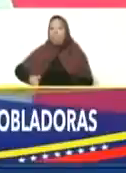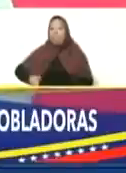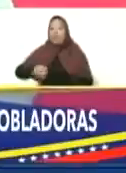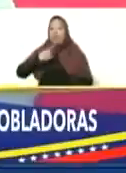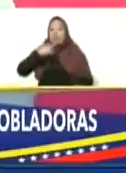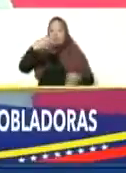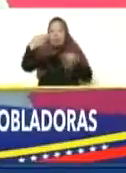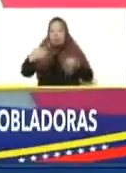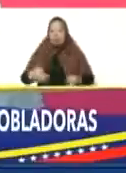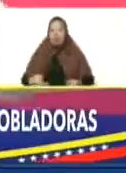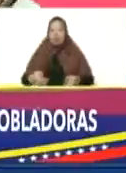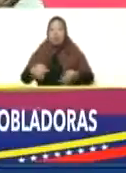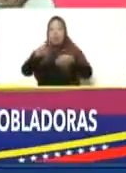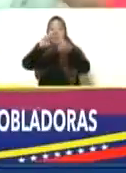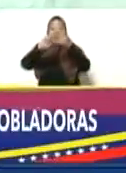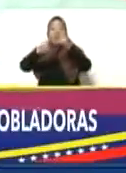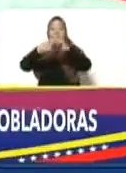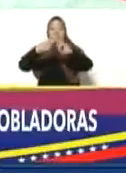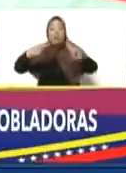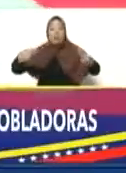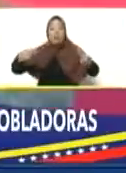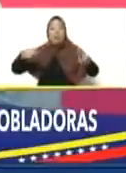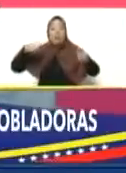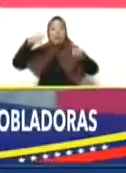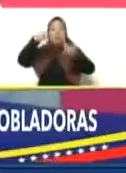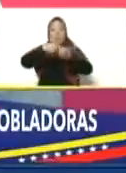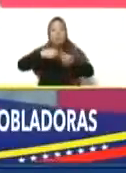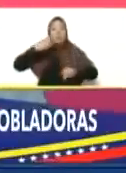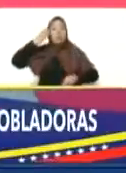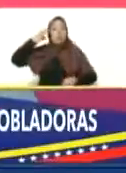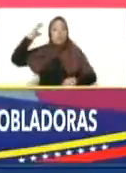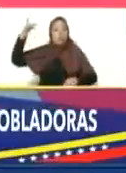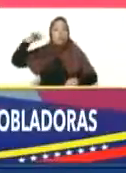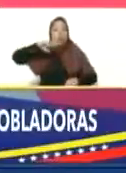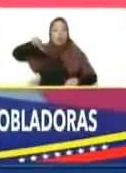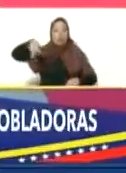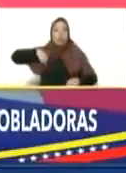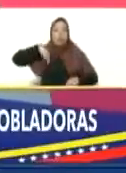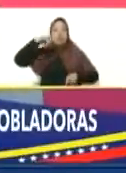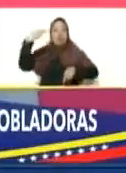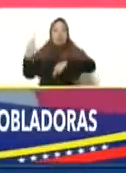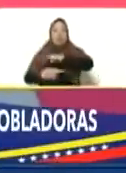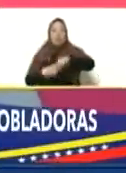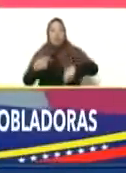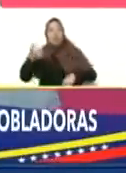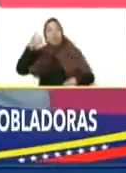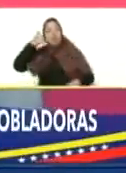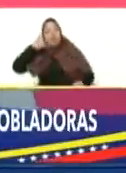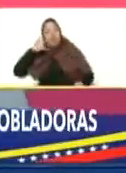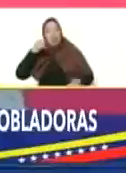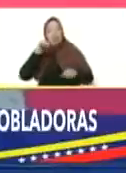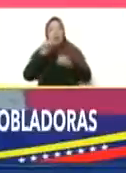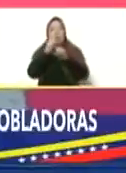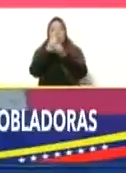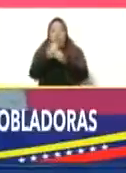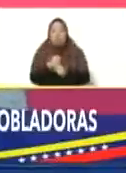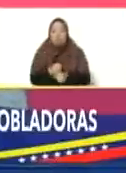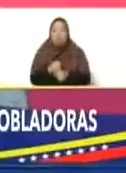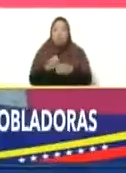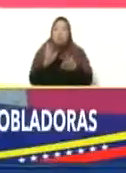llame a la paz porque había gente que quería inventar nuestra llame acatar el resultado de la